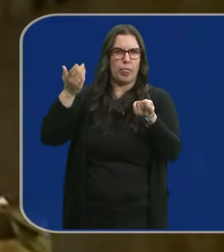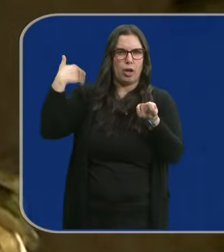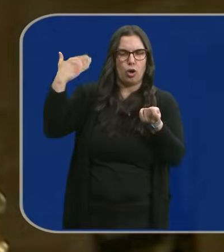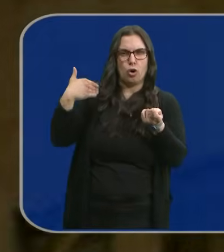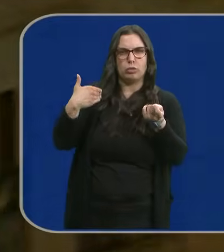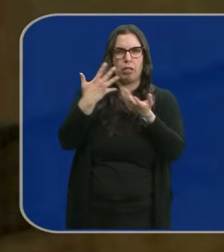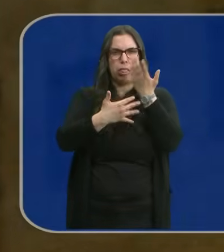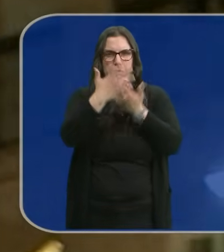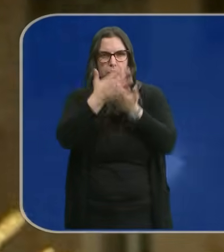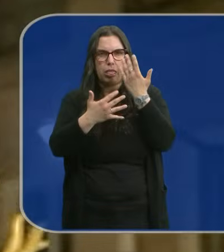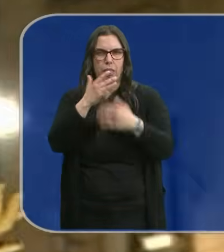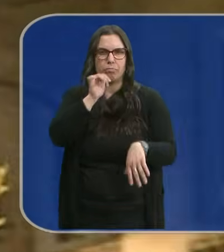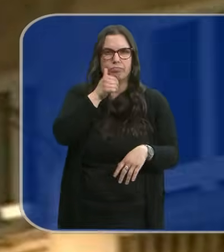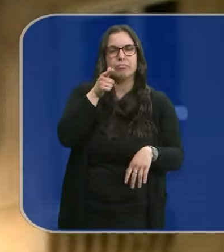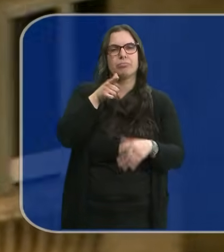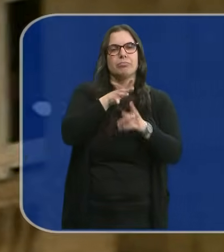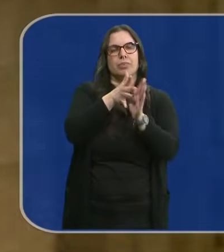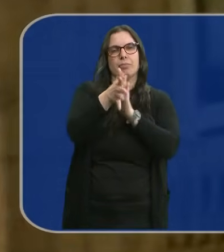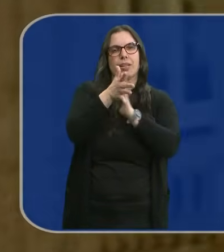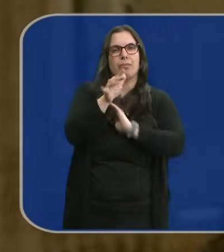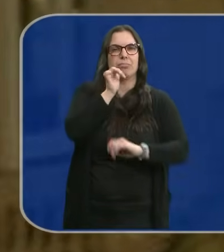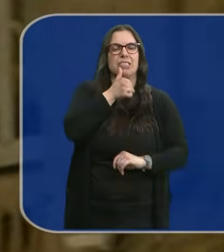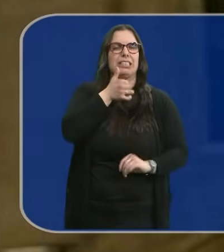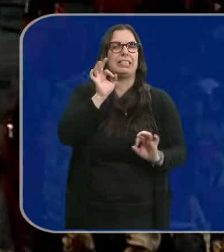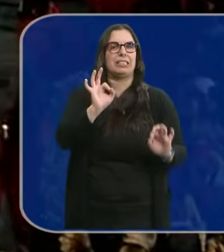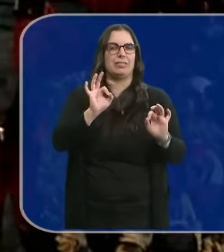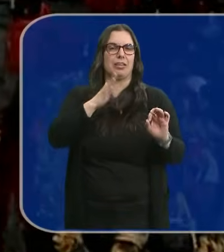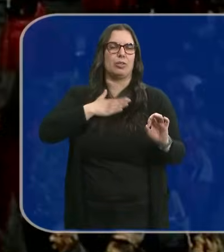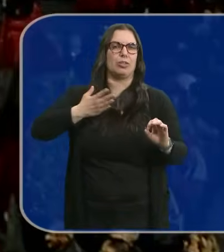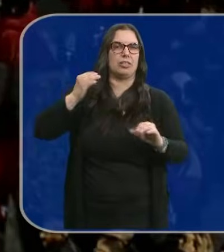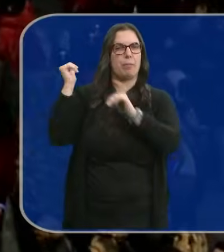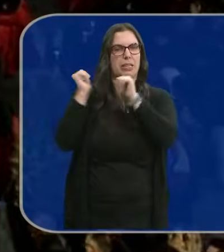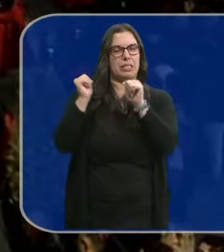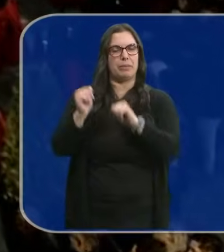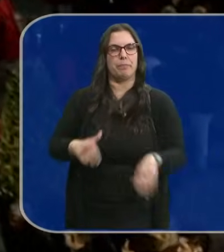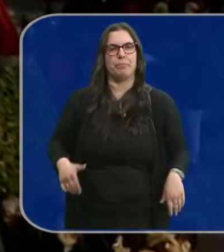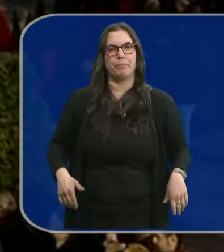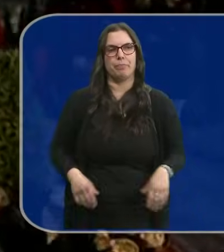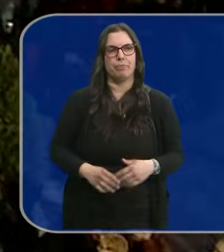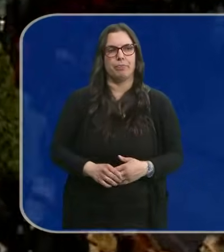hilos y tramas que seguirán escribiendo los misterios y secretos de nuestra Semana Santa.